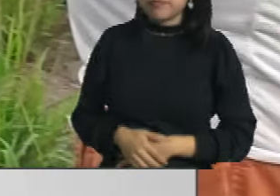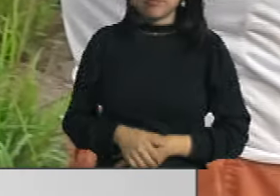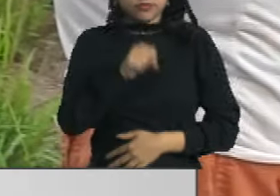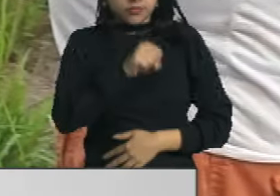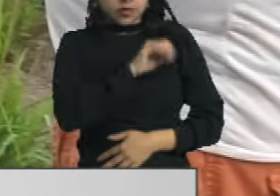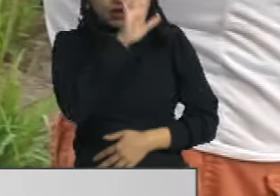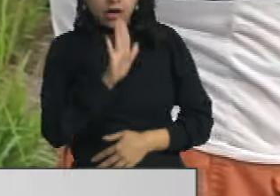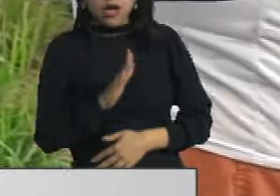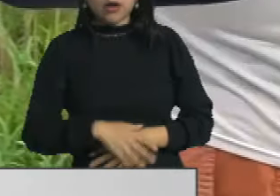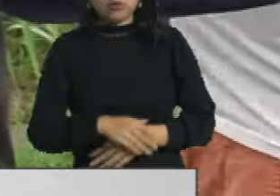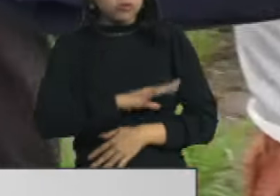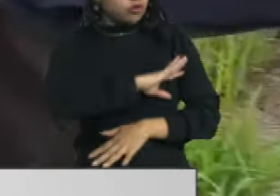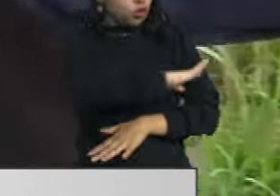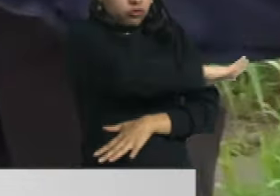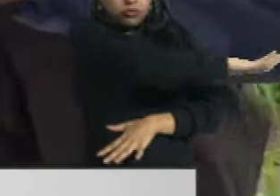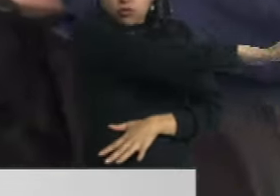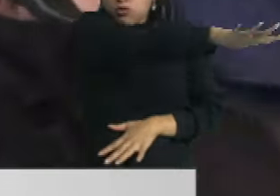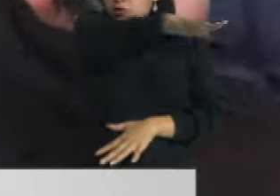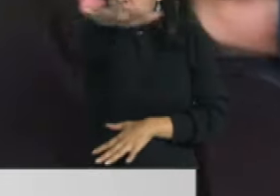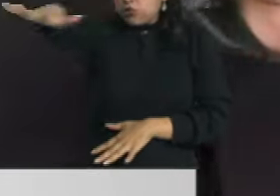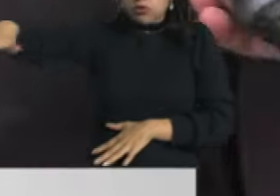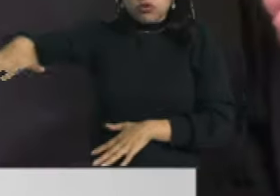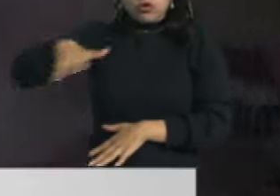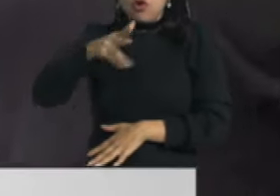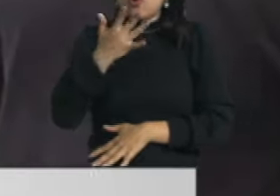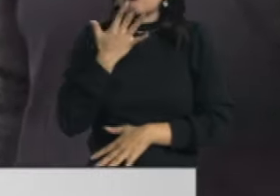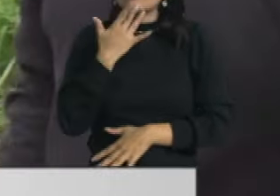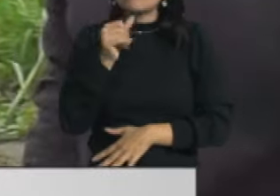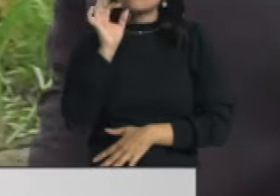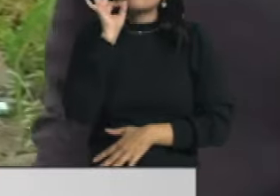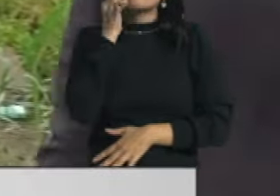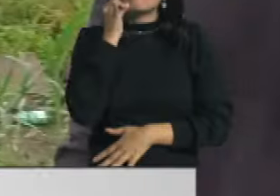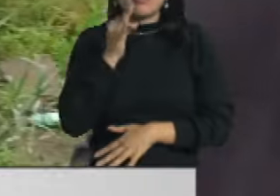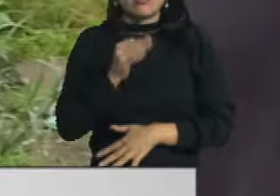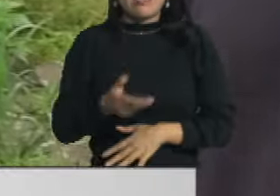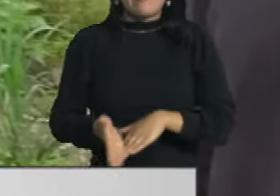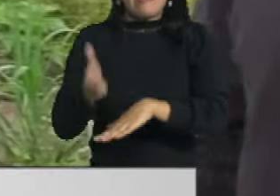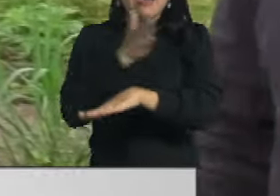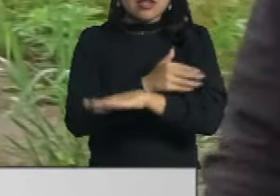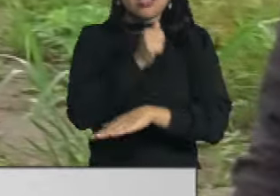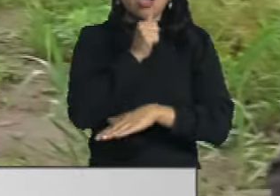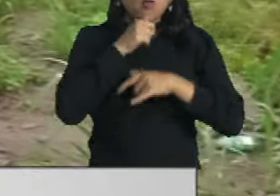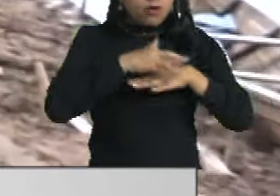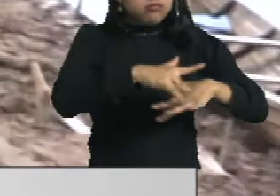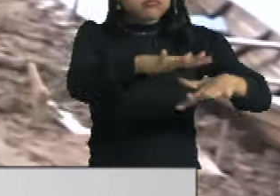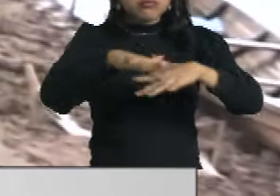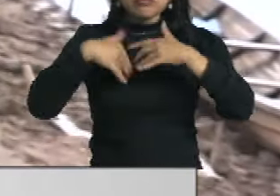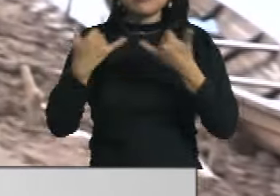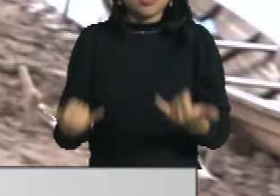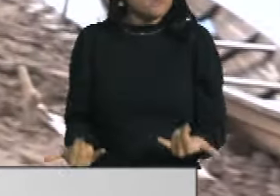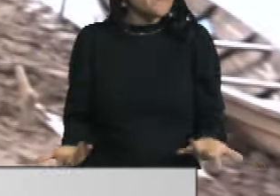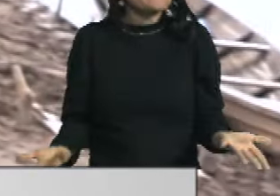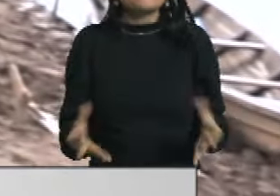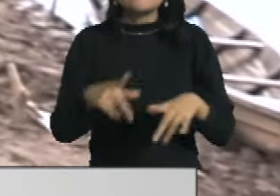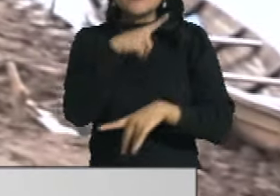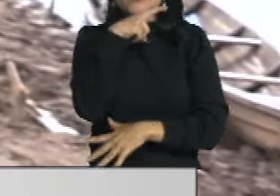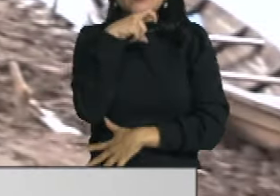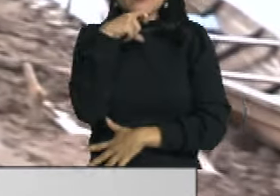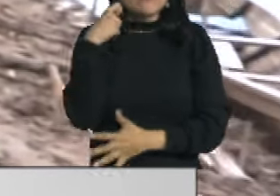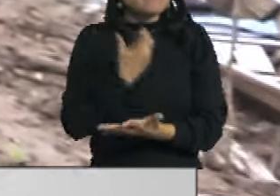río, todo esto ya. Y ahora está todo seco, como ha cambiado bastante. Y con